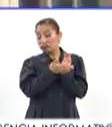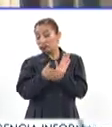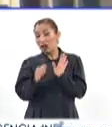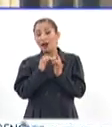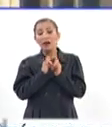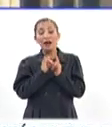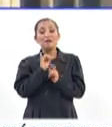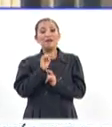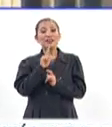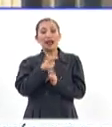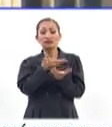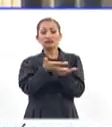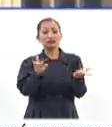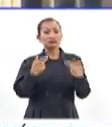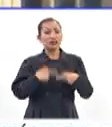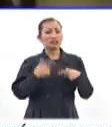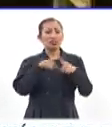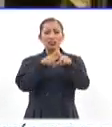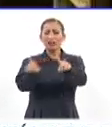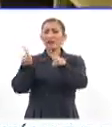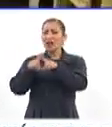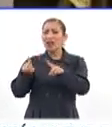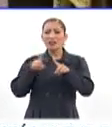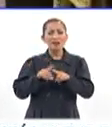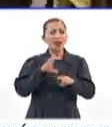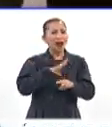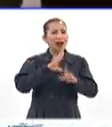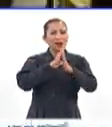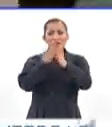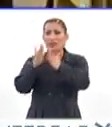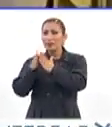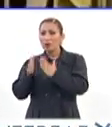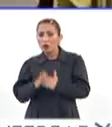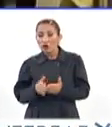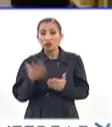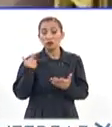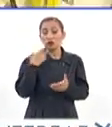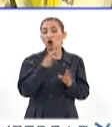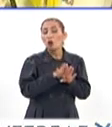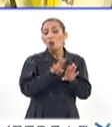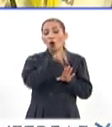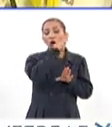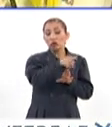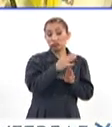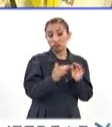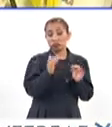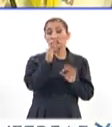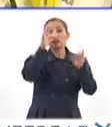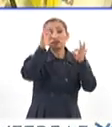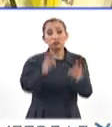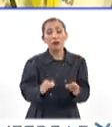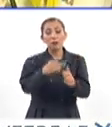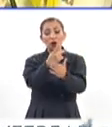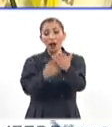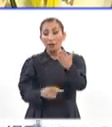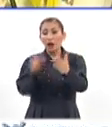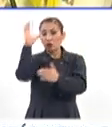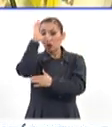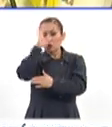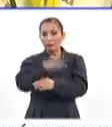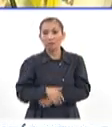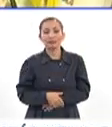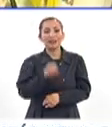la FIL ha ofrecido al público una amplia y variada oferta literaria, por medio de un notable y auténtico programa